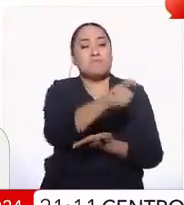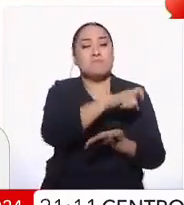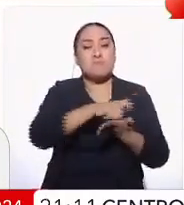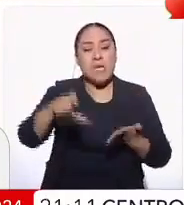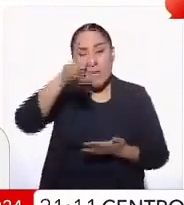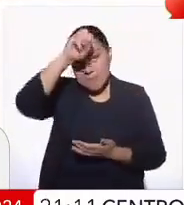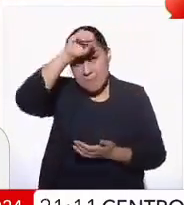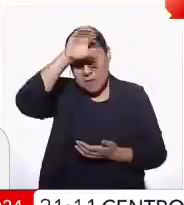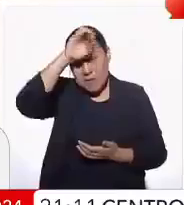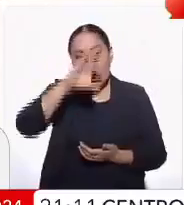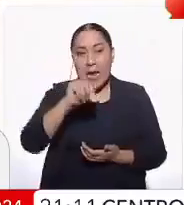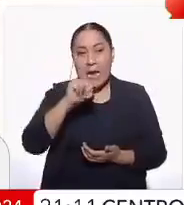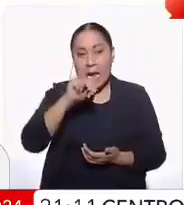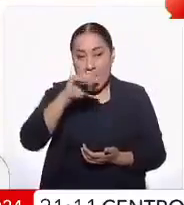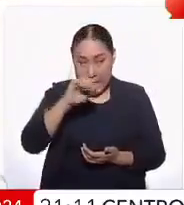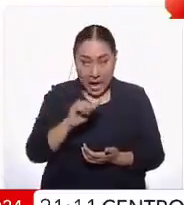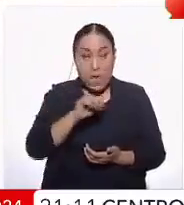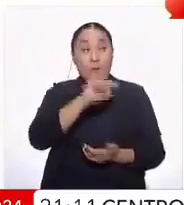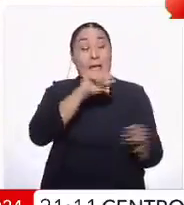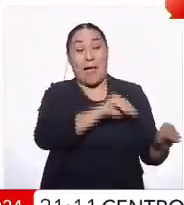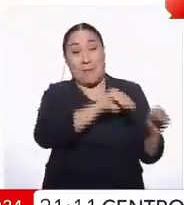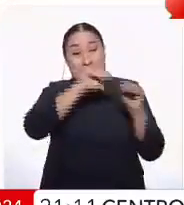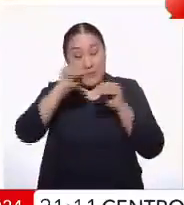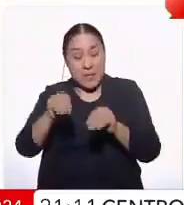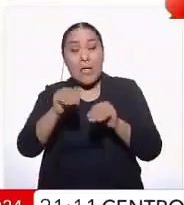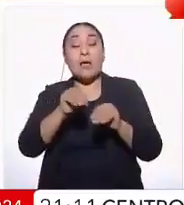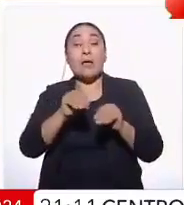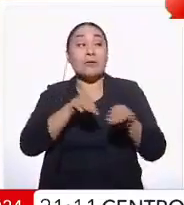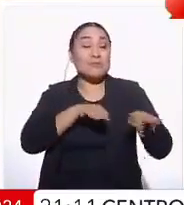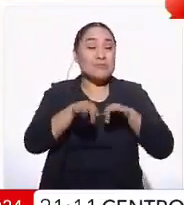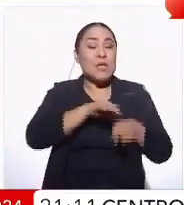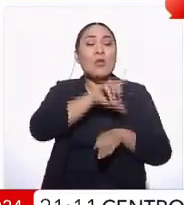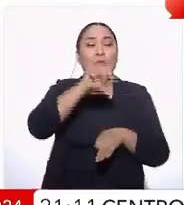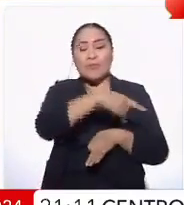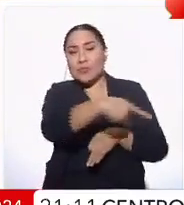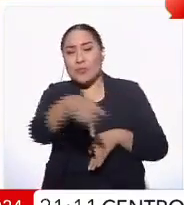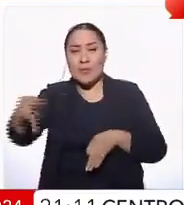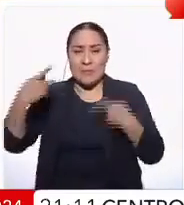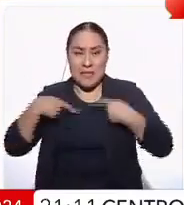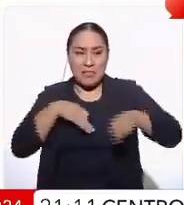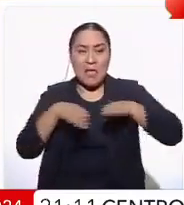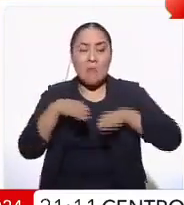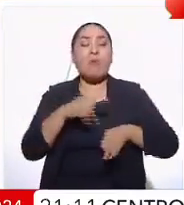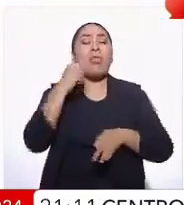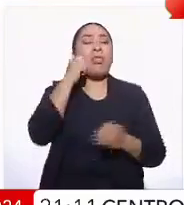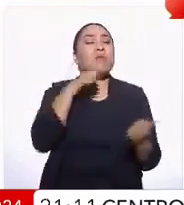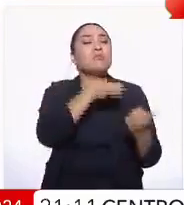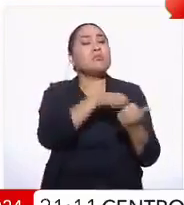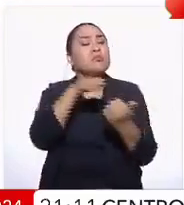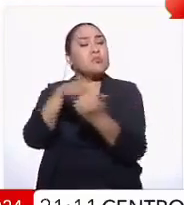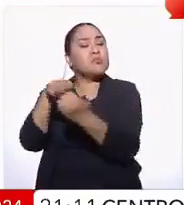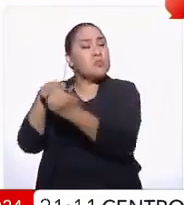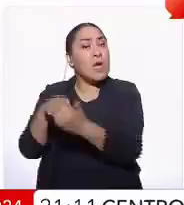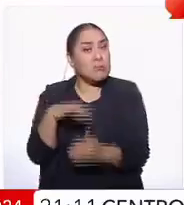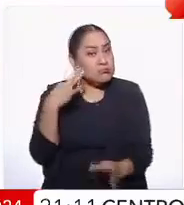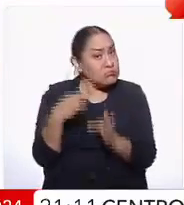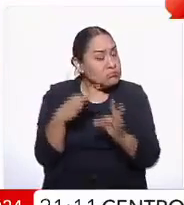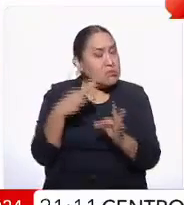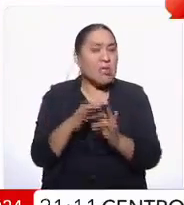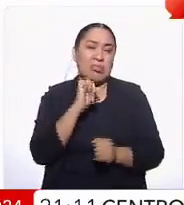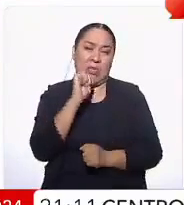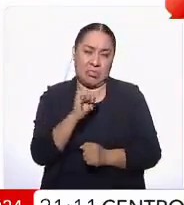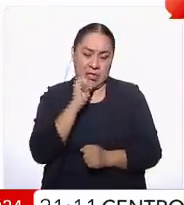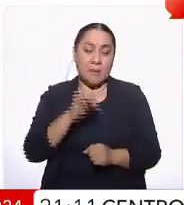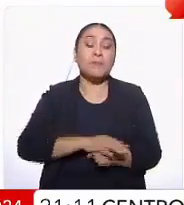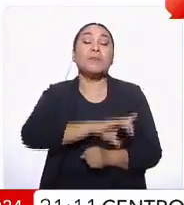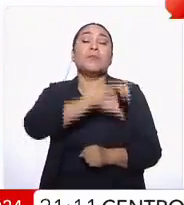Cananea. A su llegada, se violaron los derechos laborales y las demandas de los trabajadores no se cumplieron por décadas.